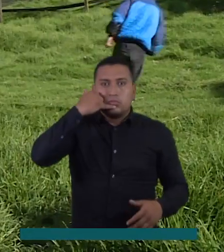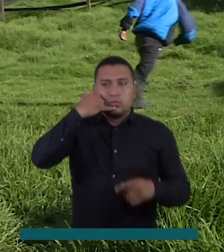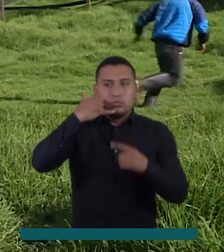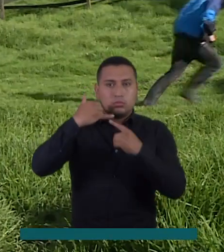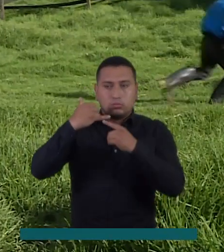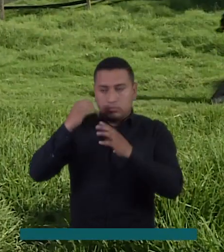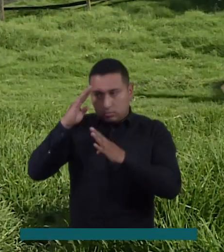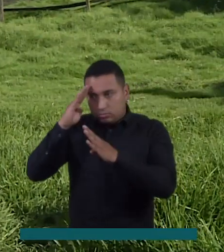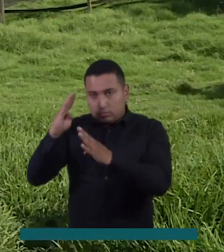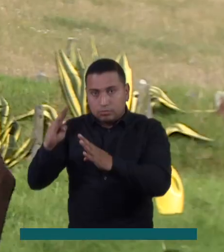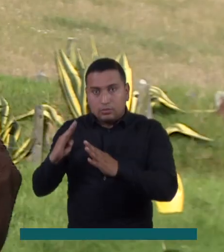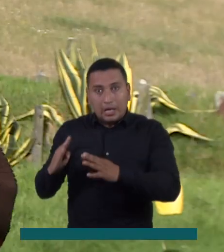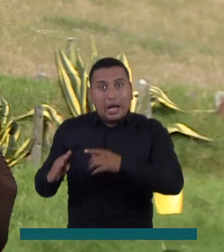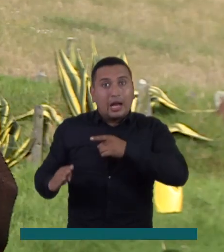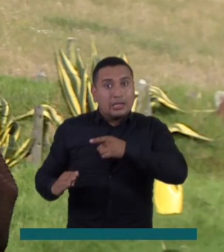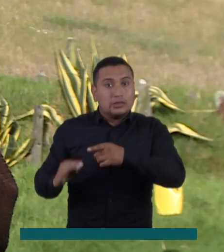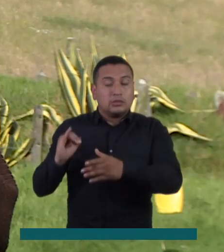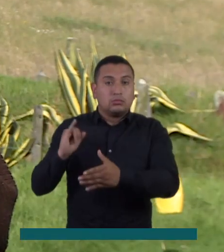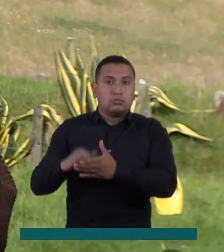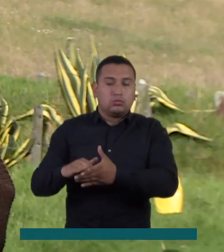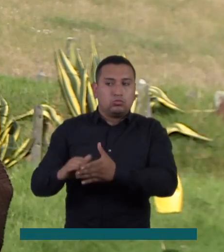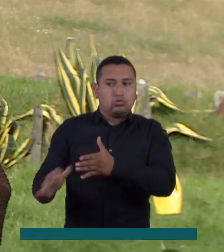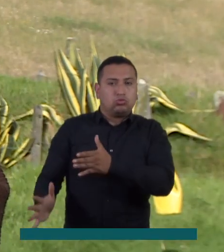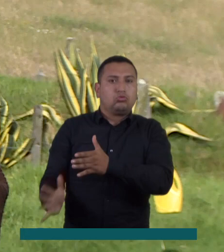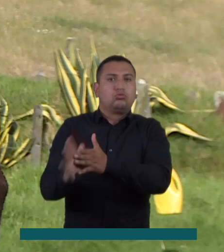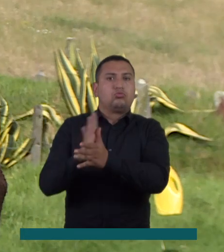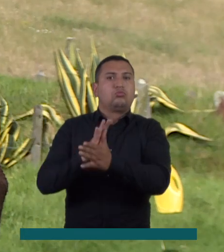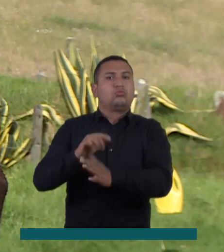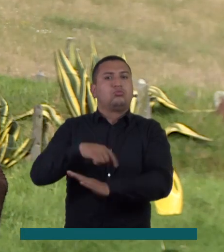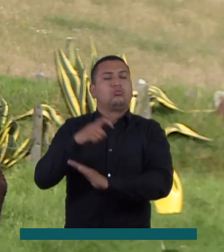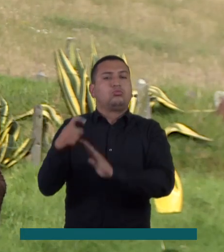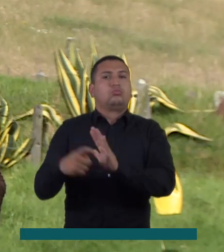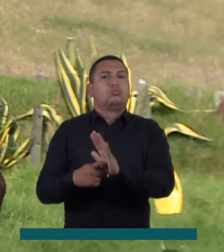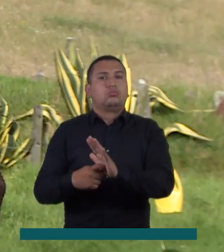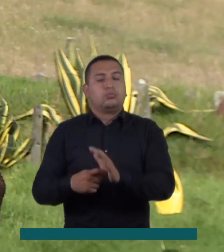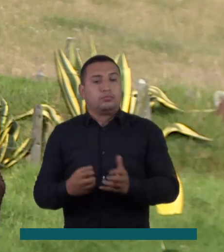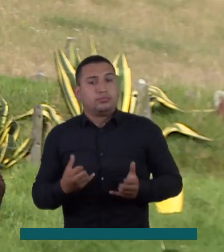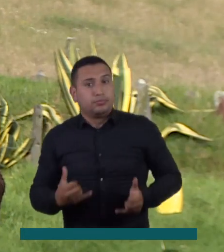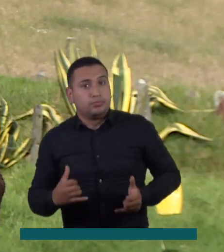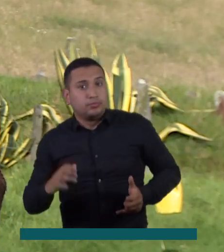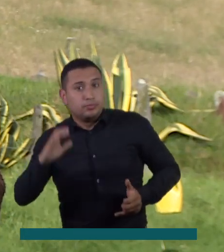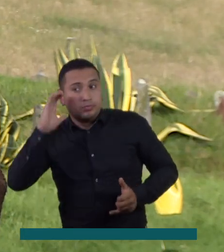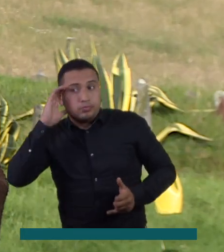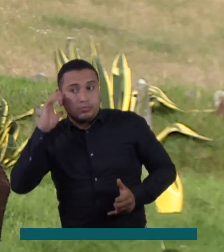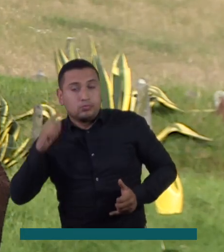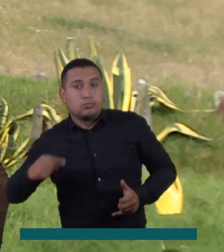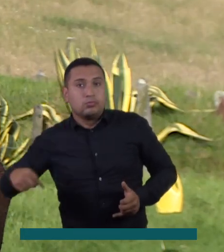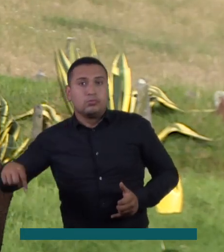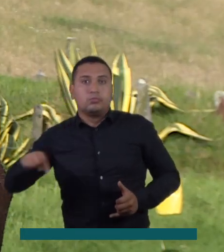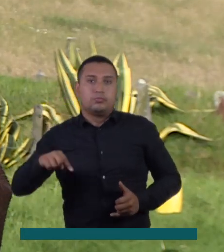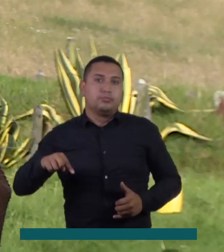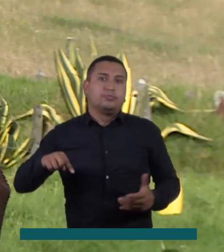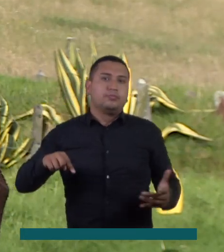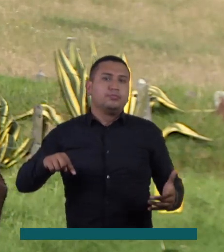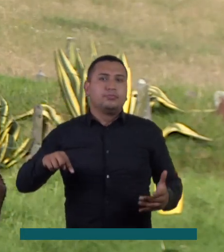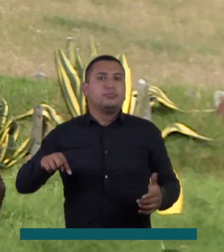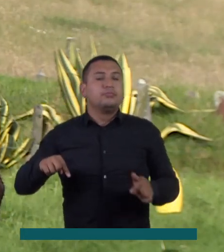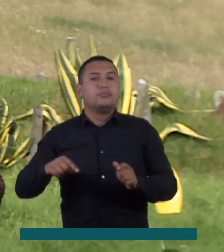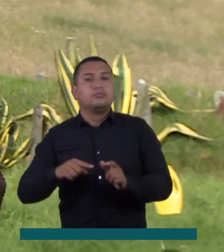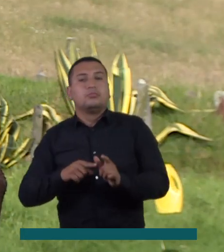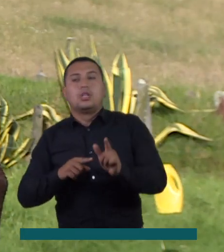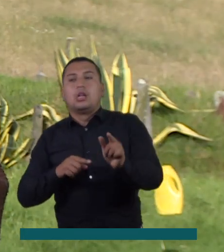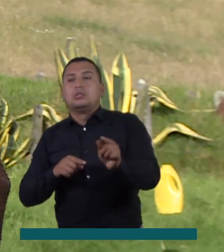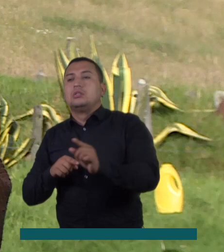recibirán toda la orientación. Actualmente se presentan algunos casos aislados de abandono de familiares que son atendidos por algunos centros del